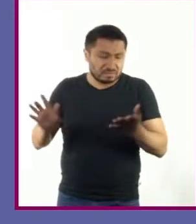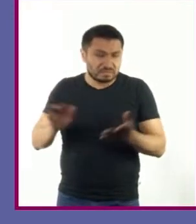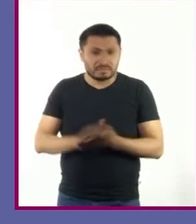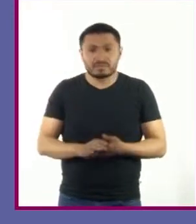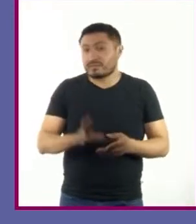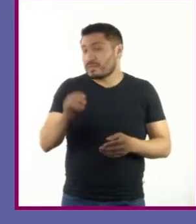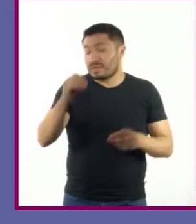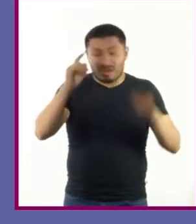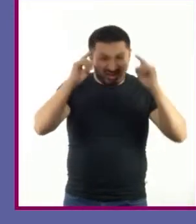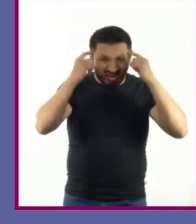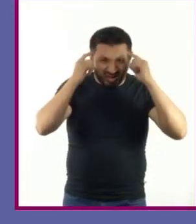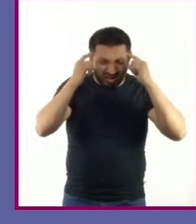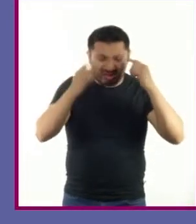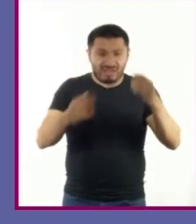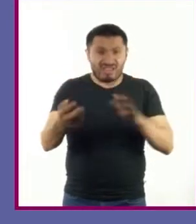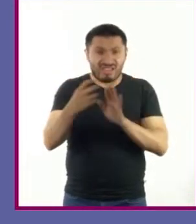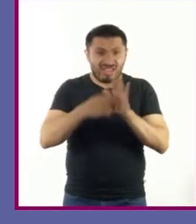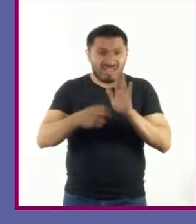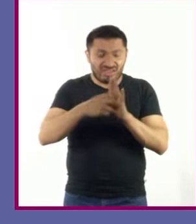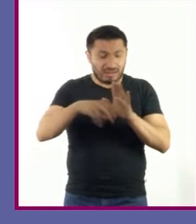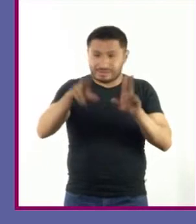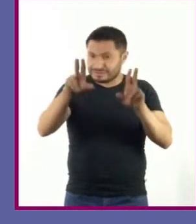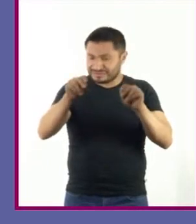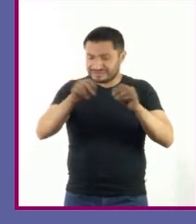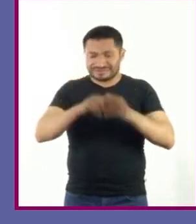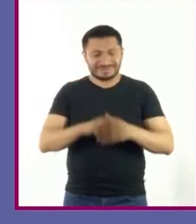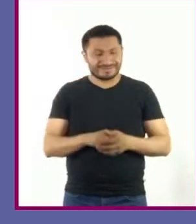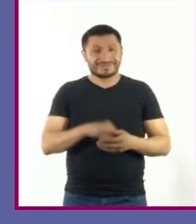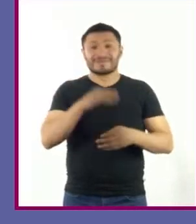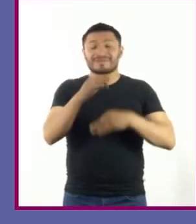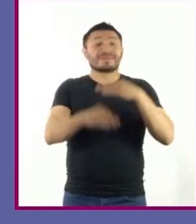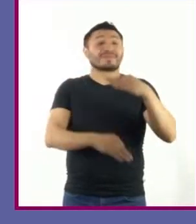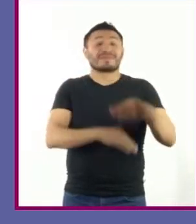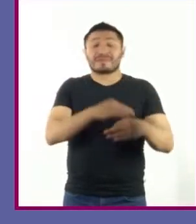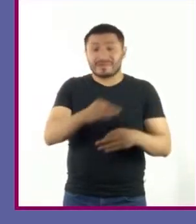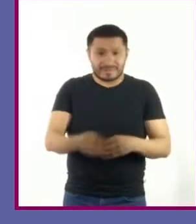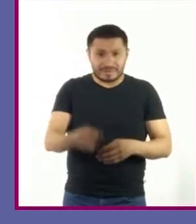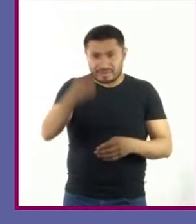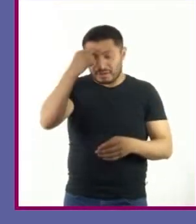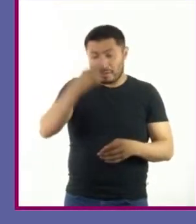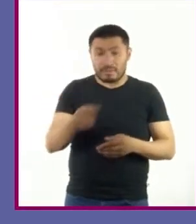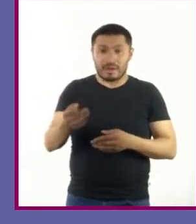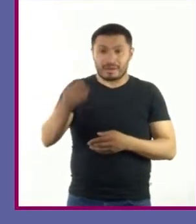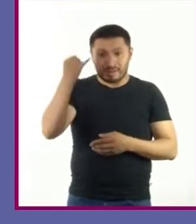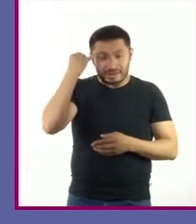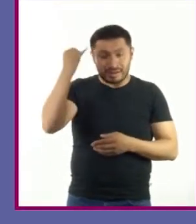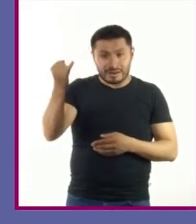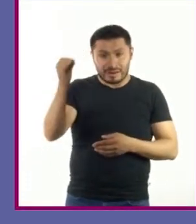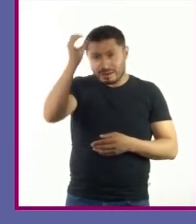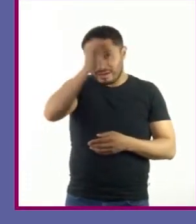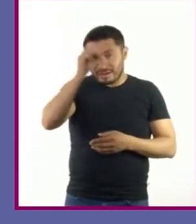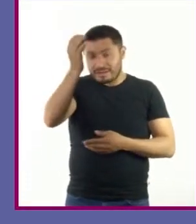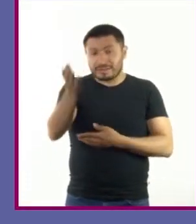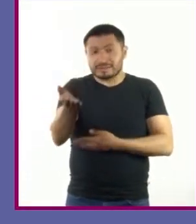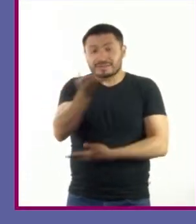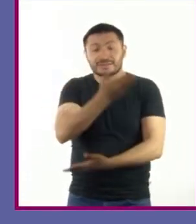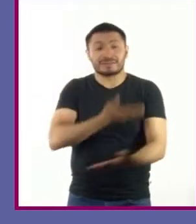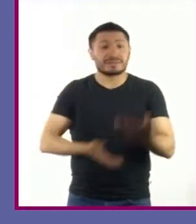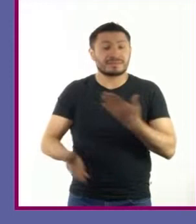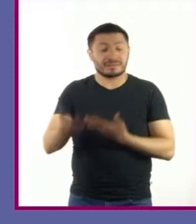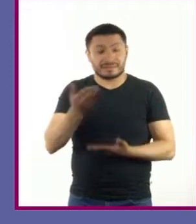enojarse porque alguien lo corrige. Claro, porque todo este proceso sirve para intercambiar ideas, opiniones